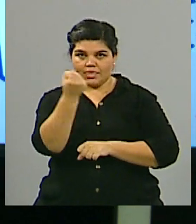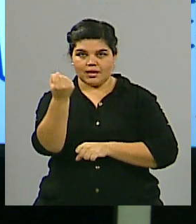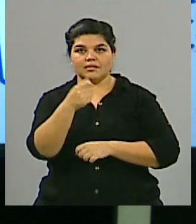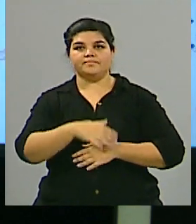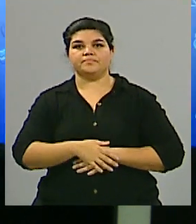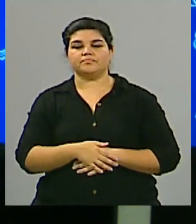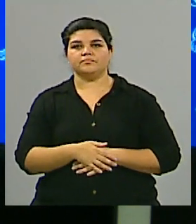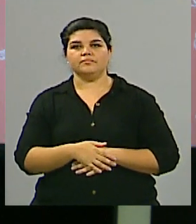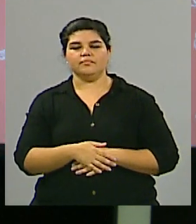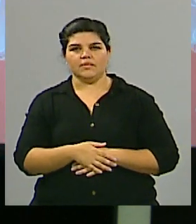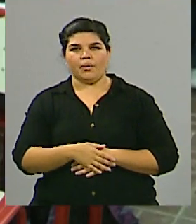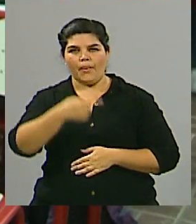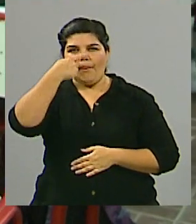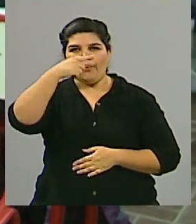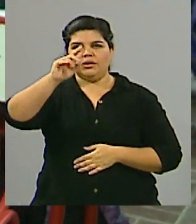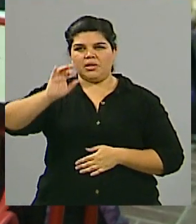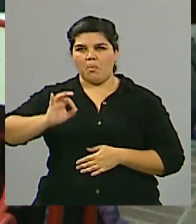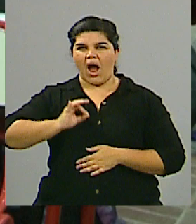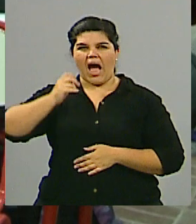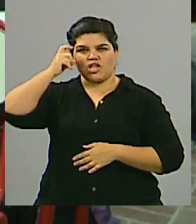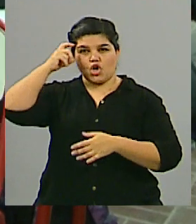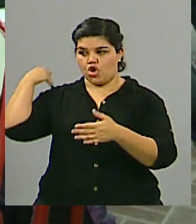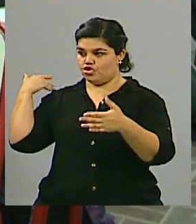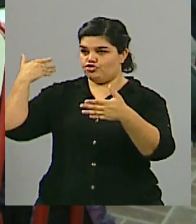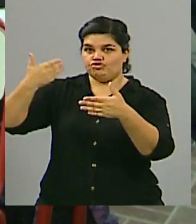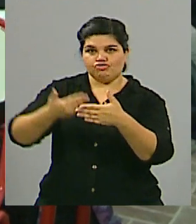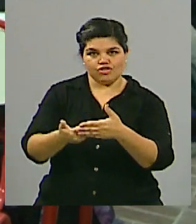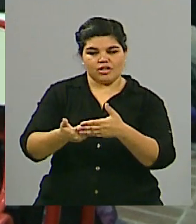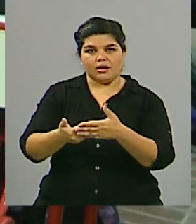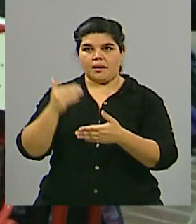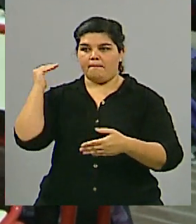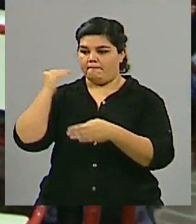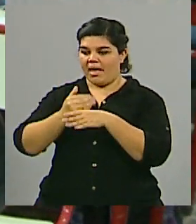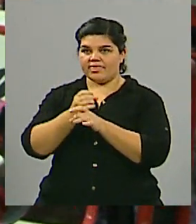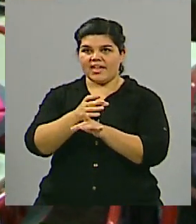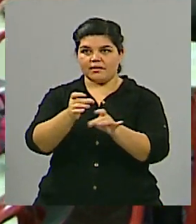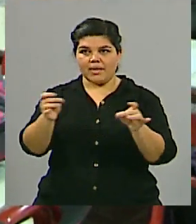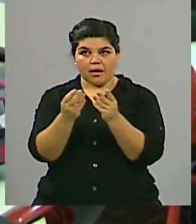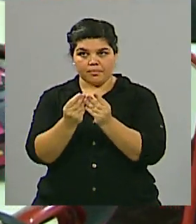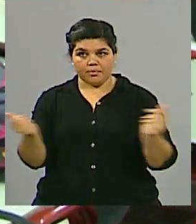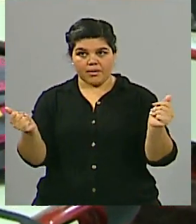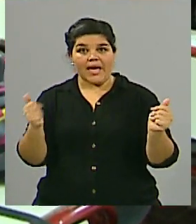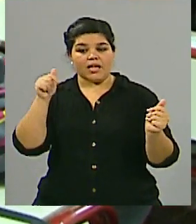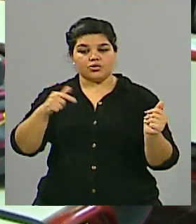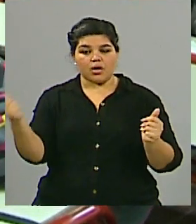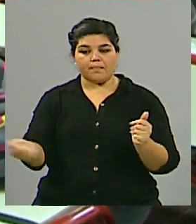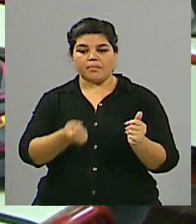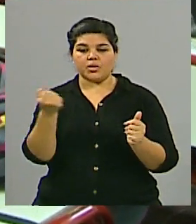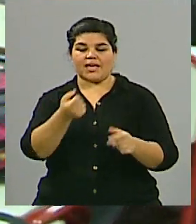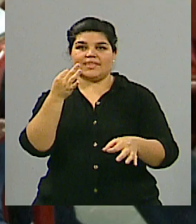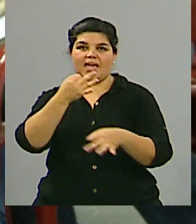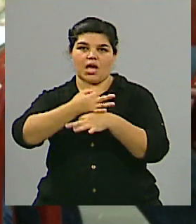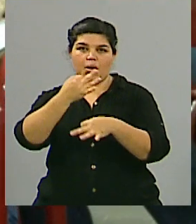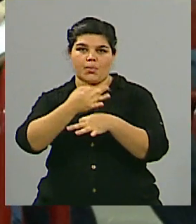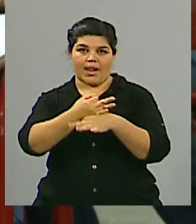la última década y también vinculado a la pospandemia, como ejes de trabajo prioritarios en las escuelas, ¿verdad? Desde